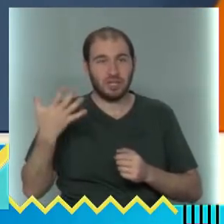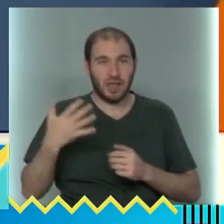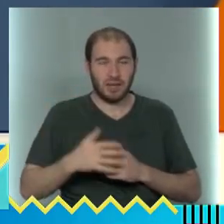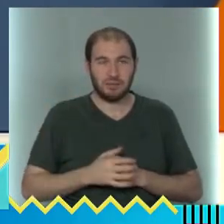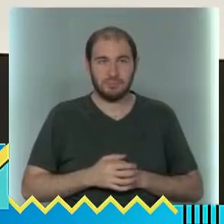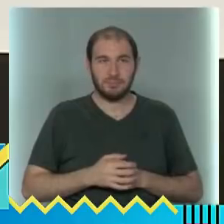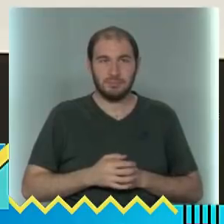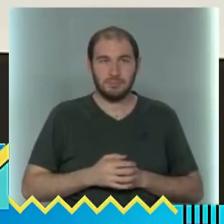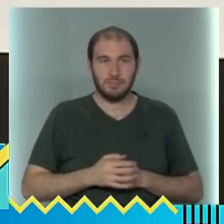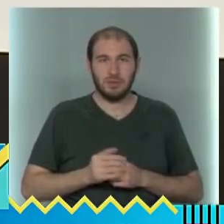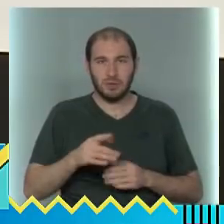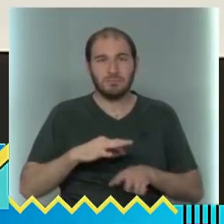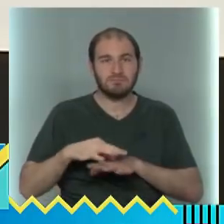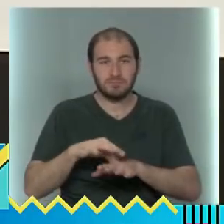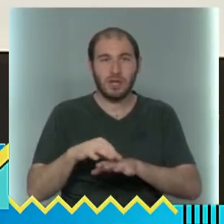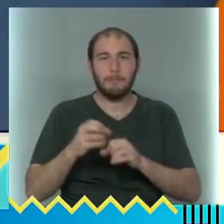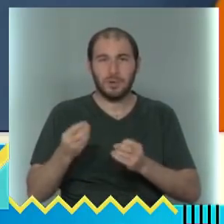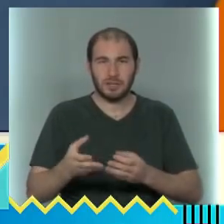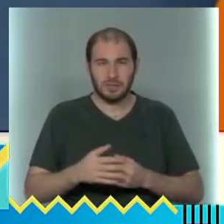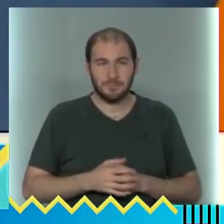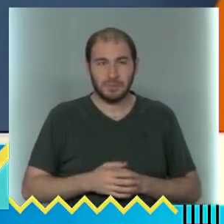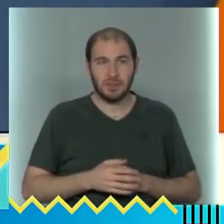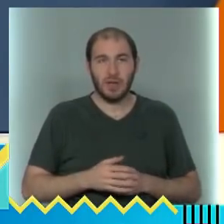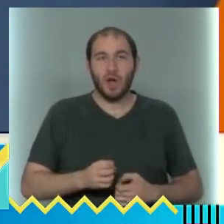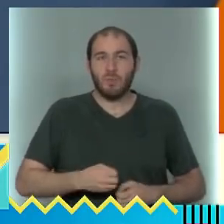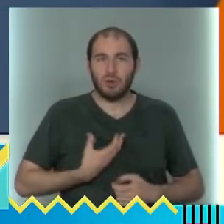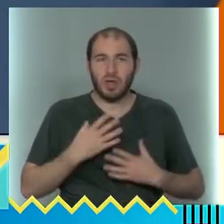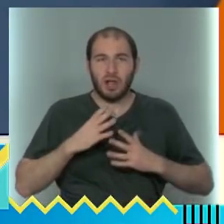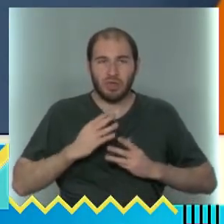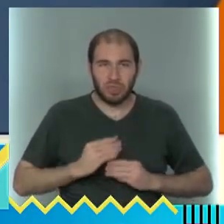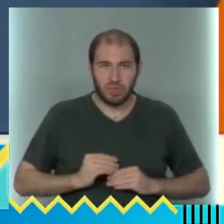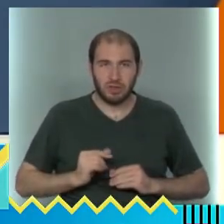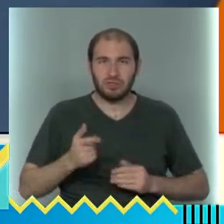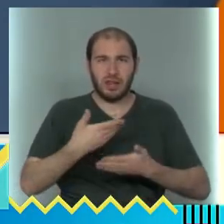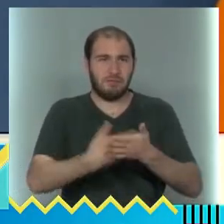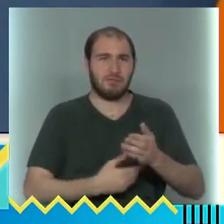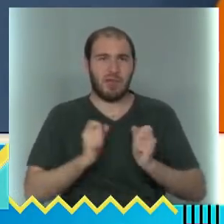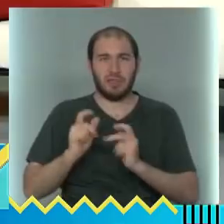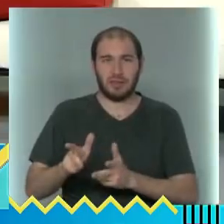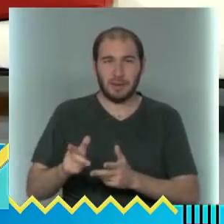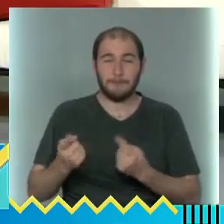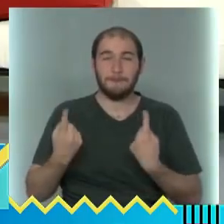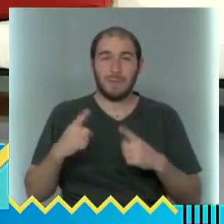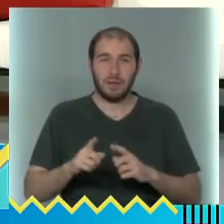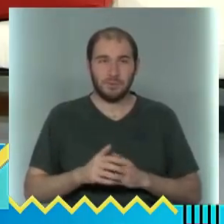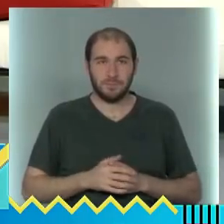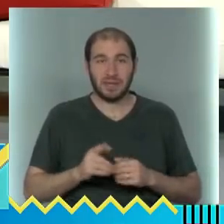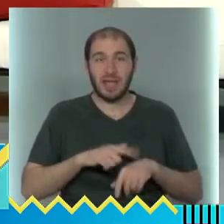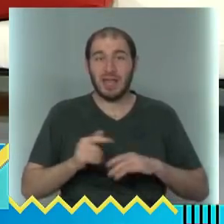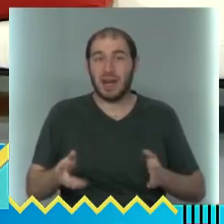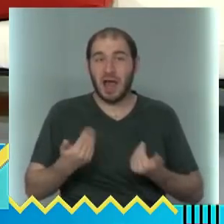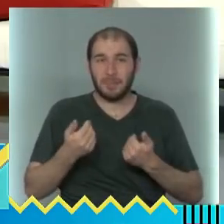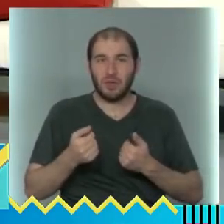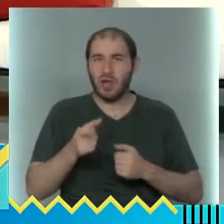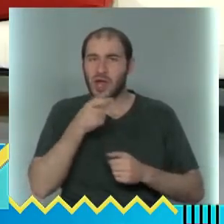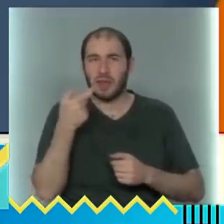que lo vaya guiando, porque es lógico que el ánimo decaiga cuando damos uno de estos diagnósticos, pero rápidamente tenemos que